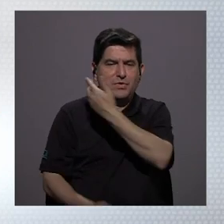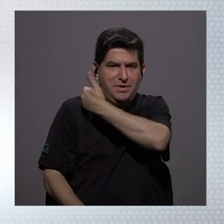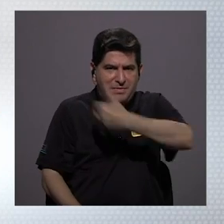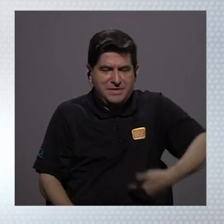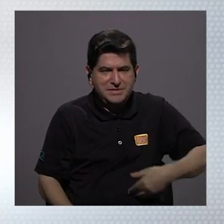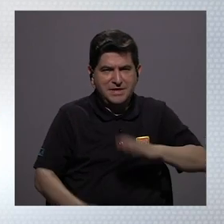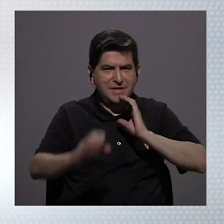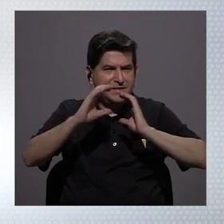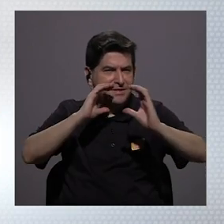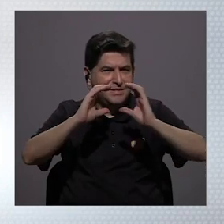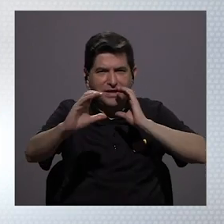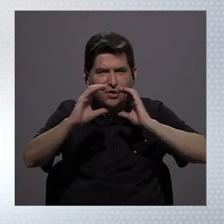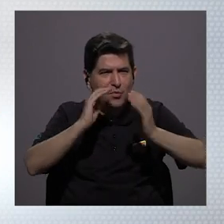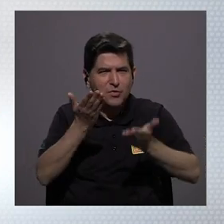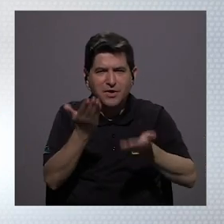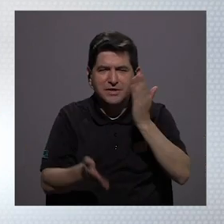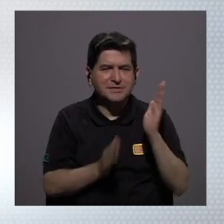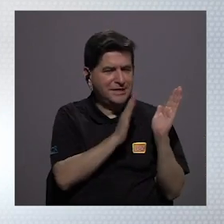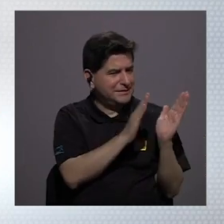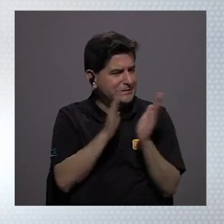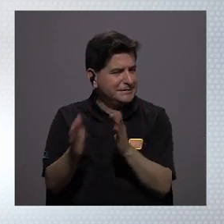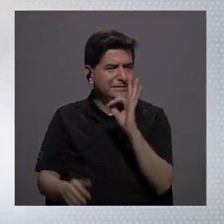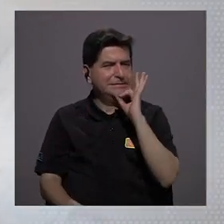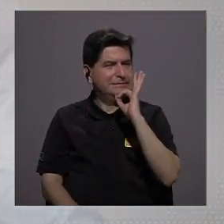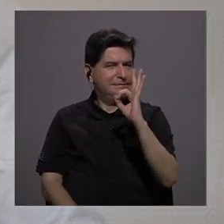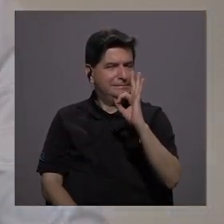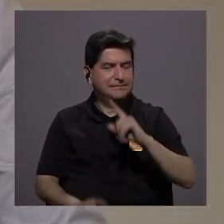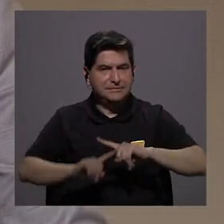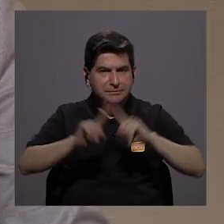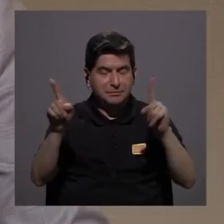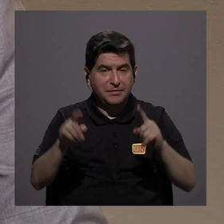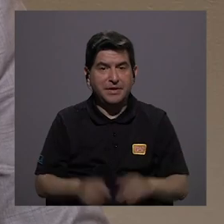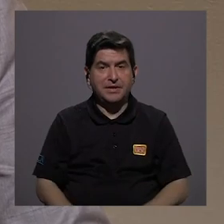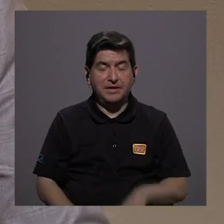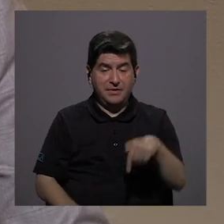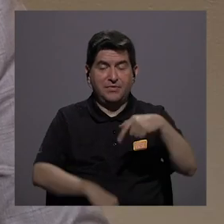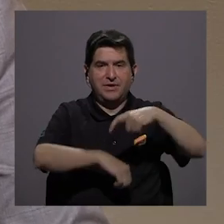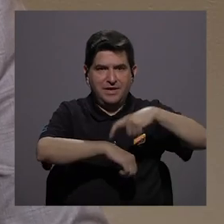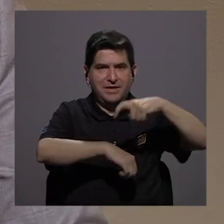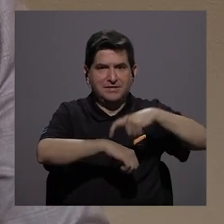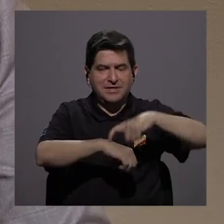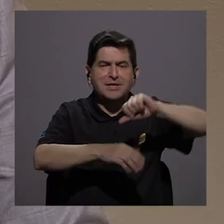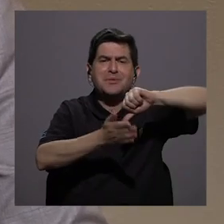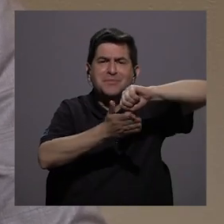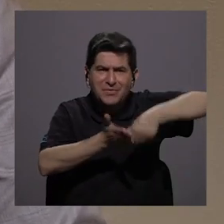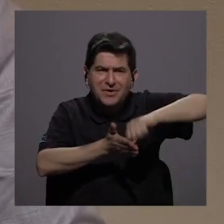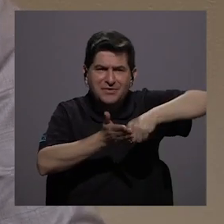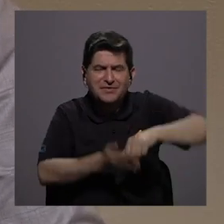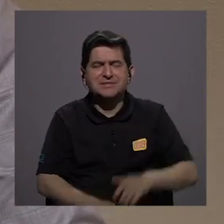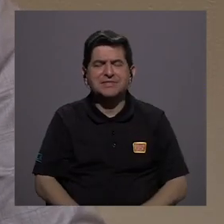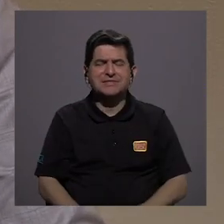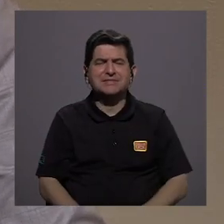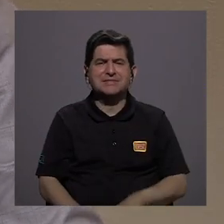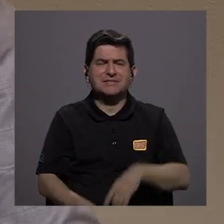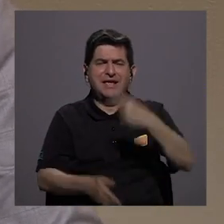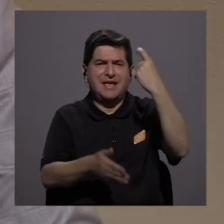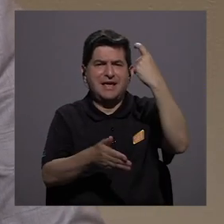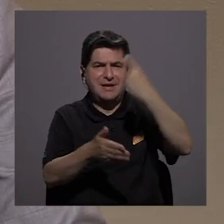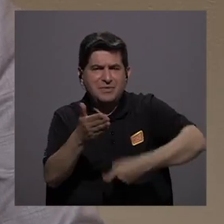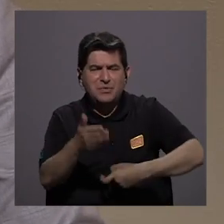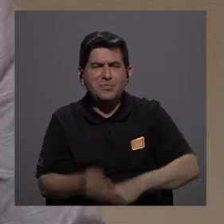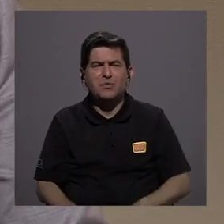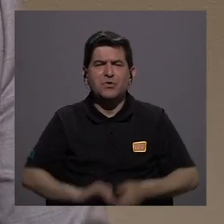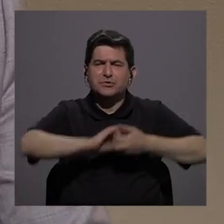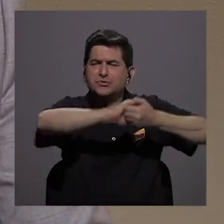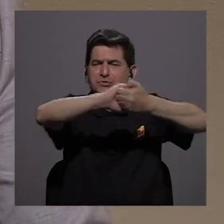la conversación no estaba muy bien organizada. Pero en estos días se insiste en el impuesto solidario. ¿Cómo lo analiza, cómo